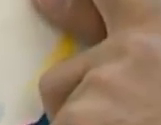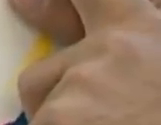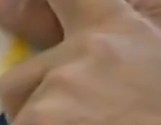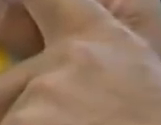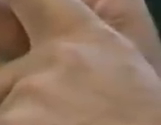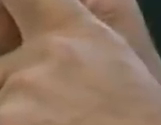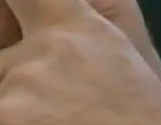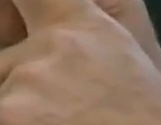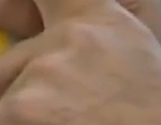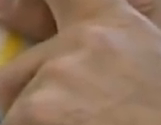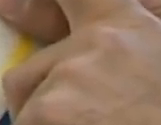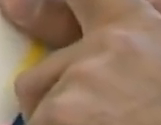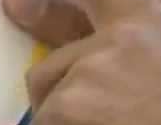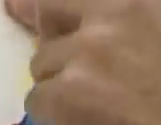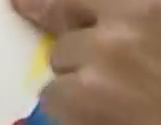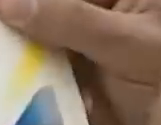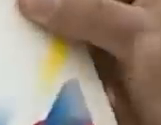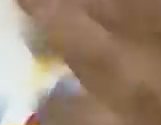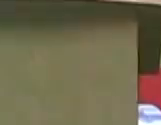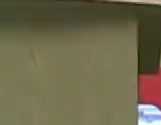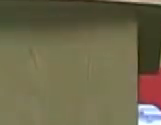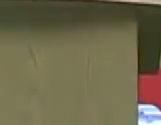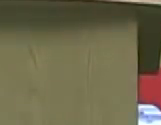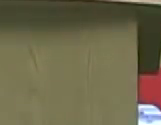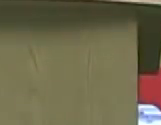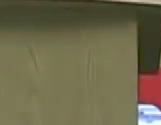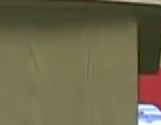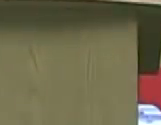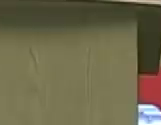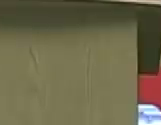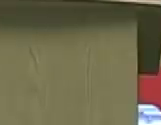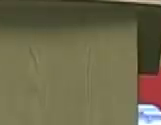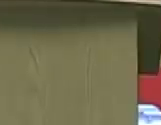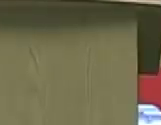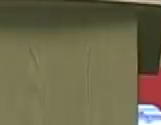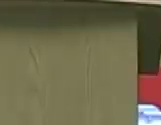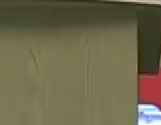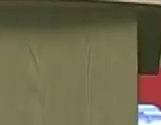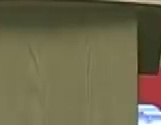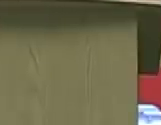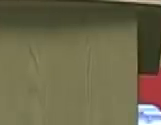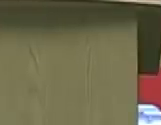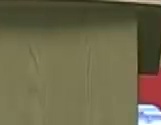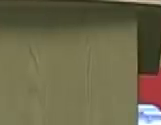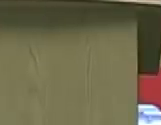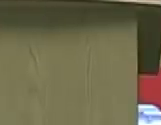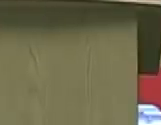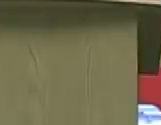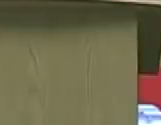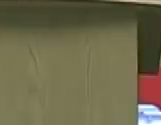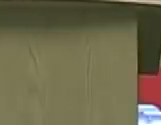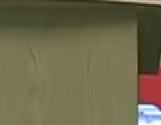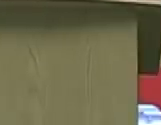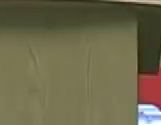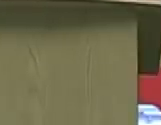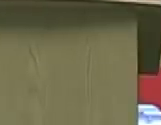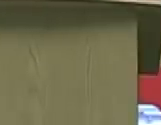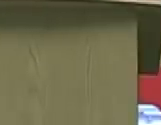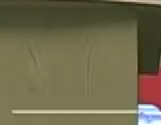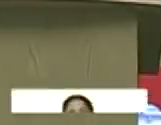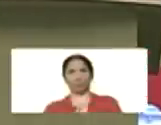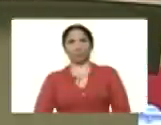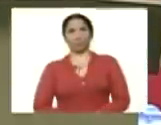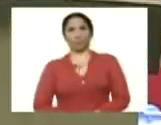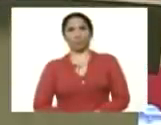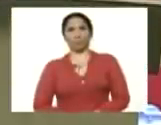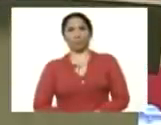la posibilidad de trabajar con gráficos interactivos de la situación de la pandemia en los distintos países. Luego